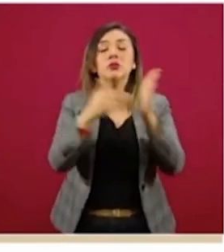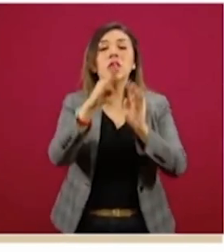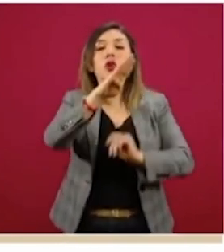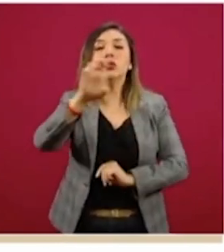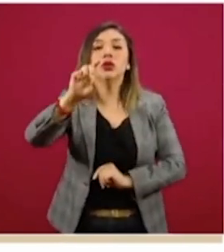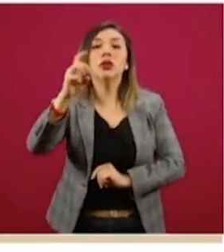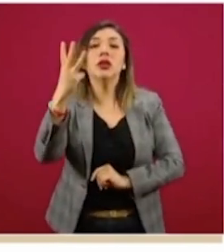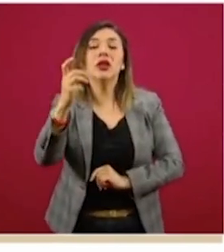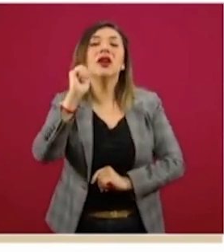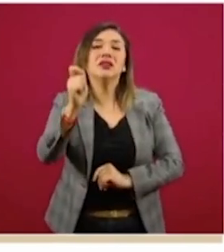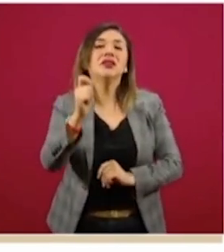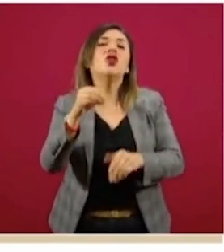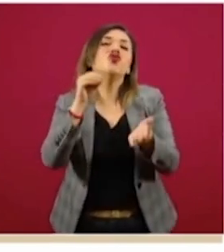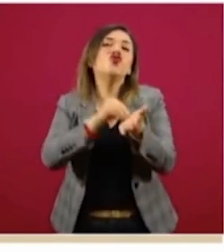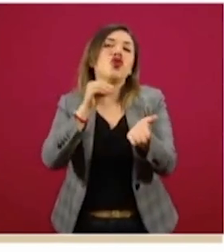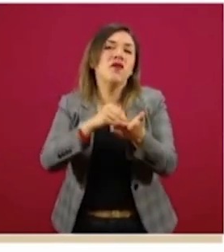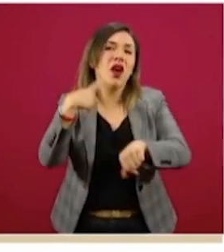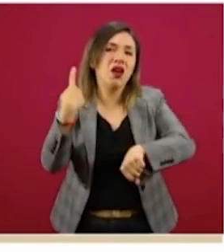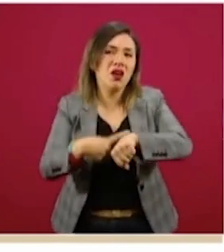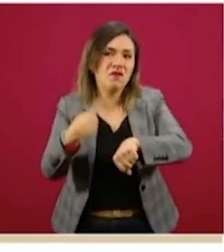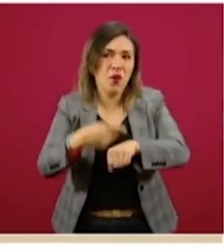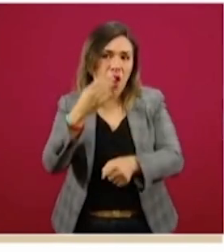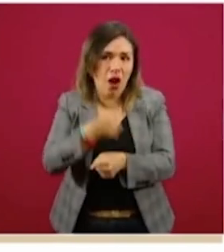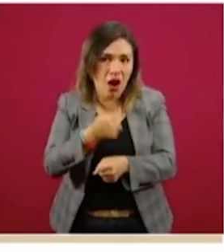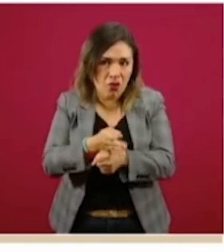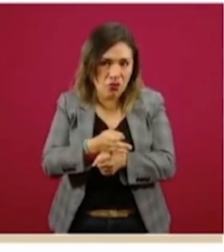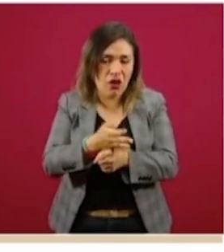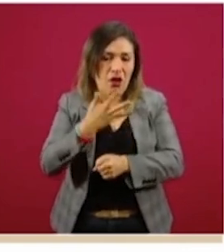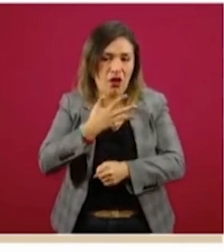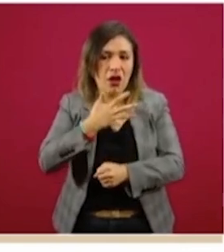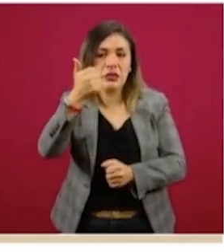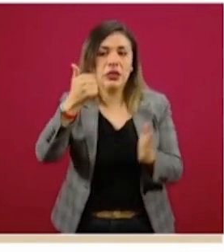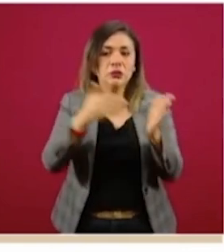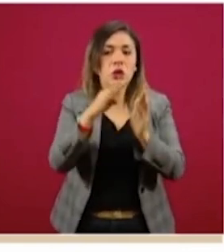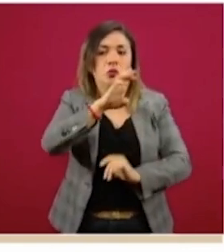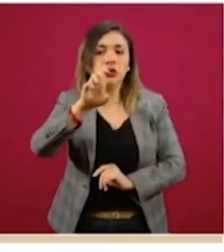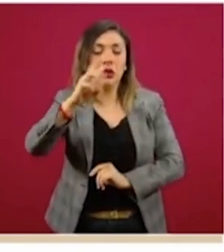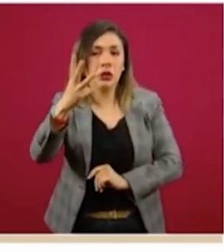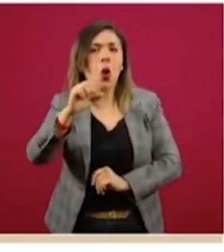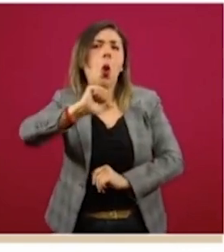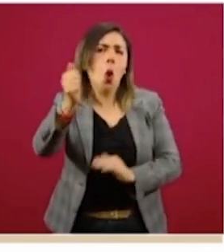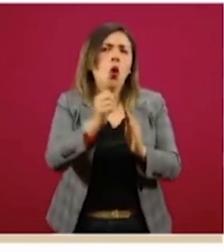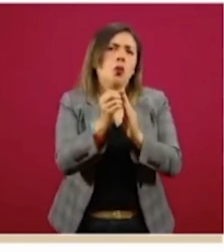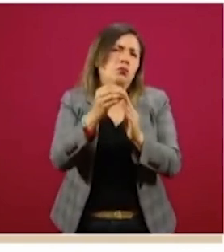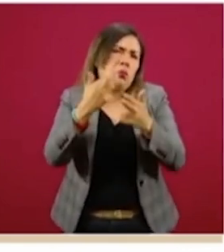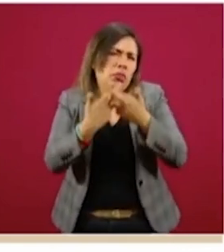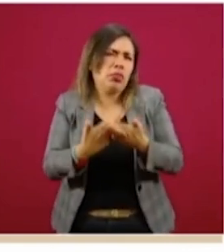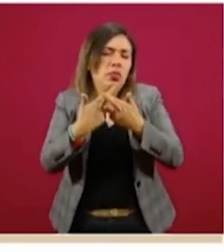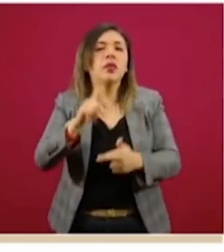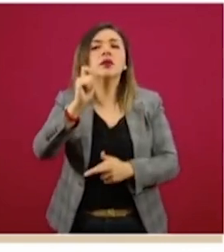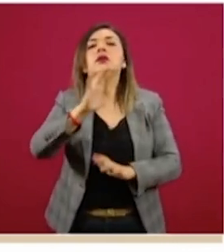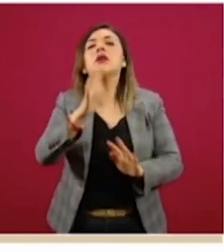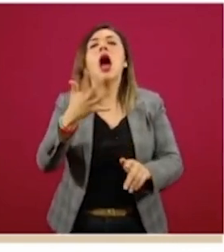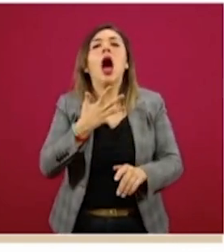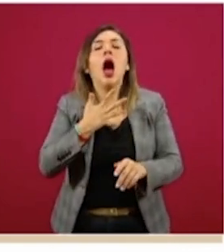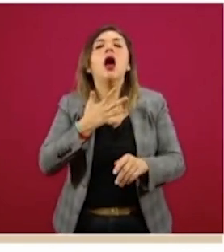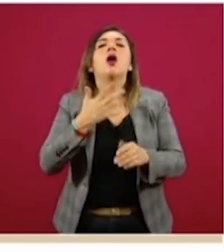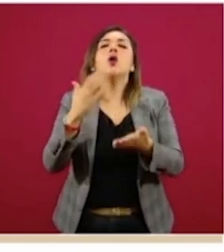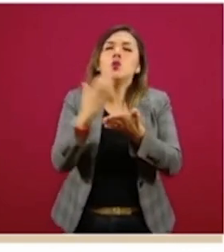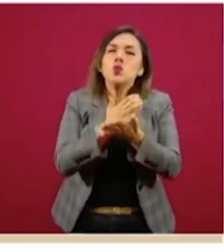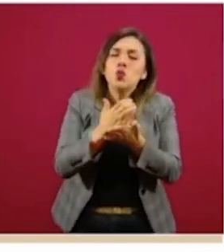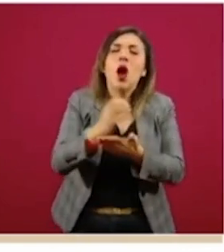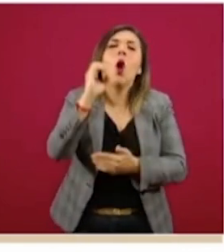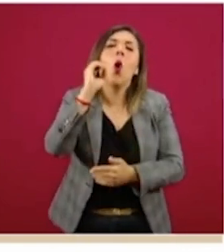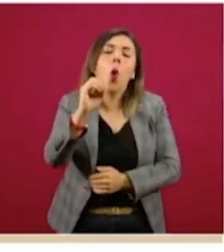de los últimos 14 días, es decir, la parte activa de la epidemia. Todo el resto son personas que ya han superado la situación